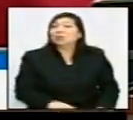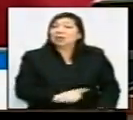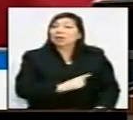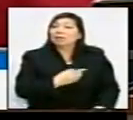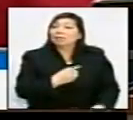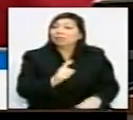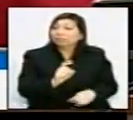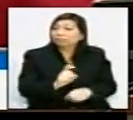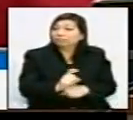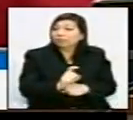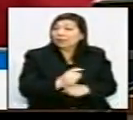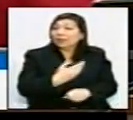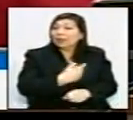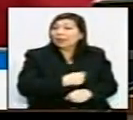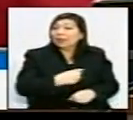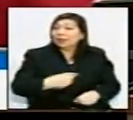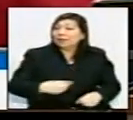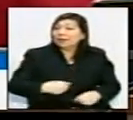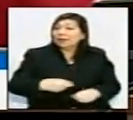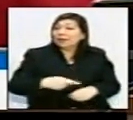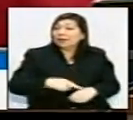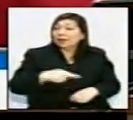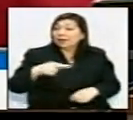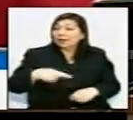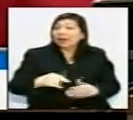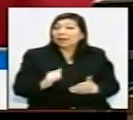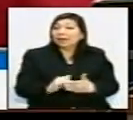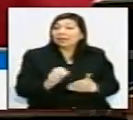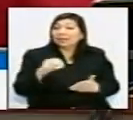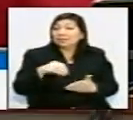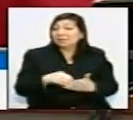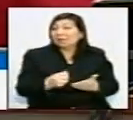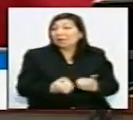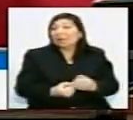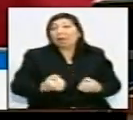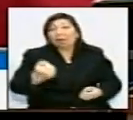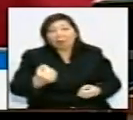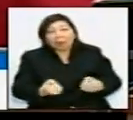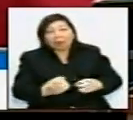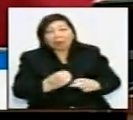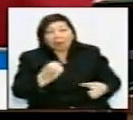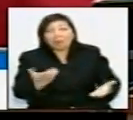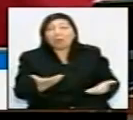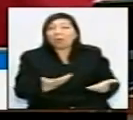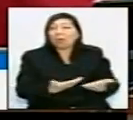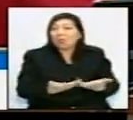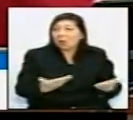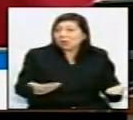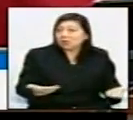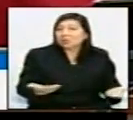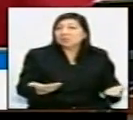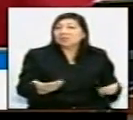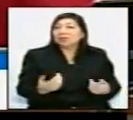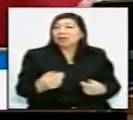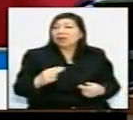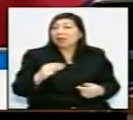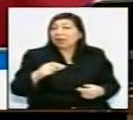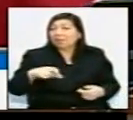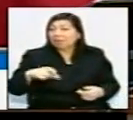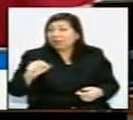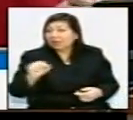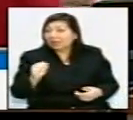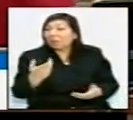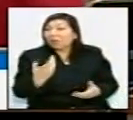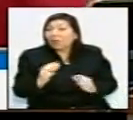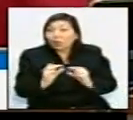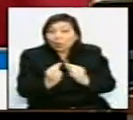fortalecer las capacidades del gobierno regional, que se compre camionetas, que se compre equipamiento, que se compre GPS para que el